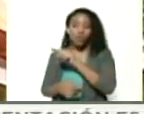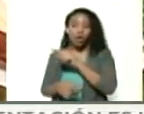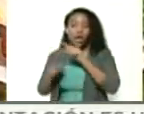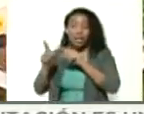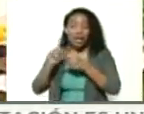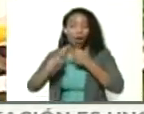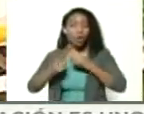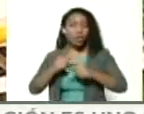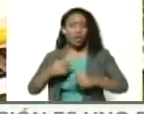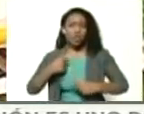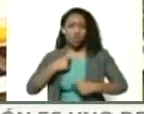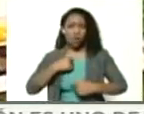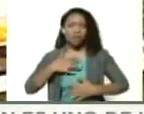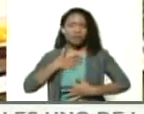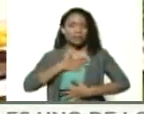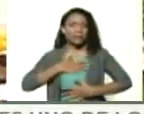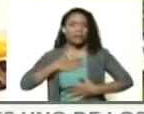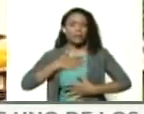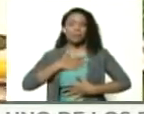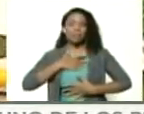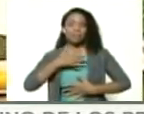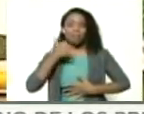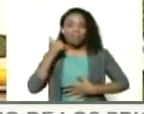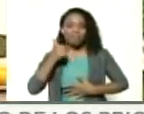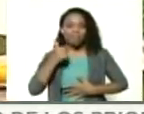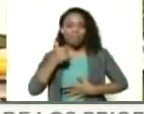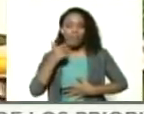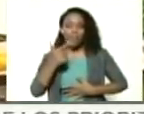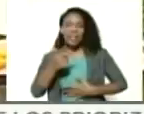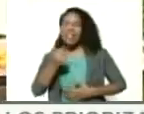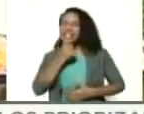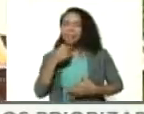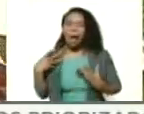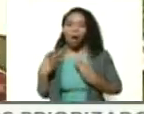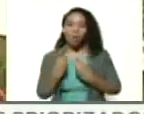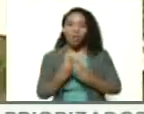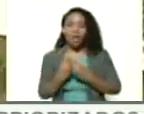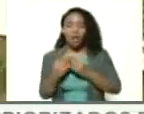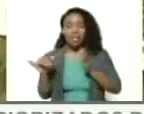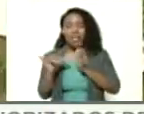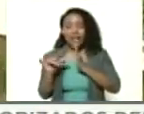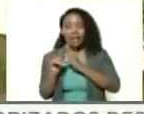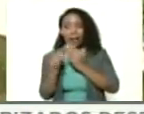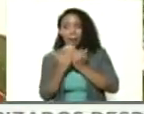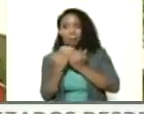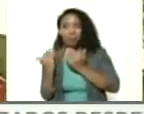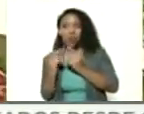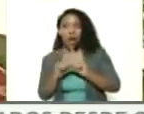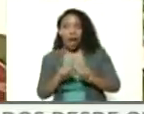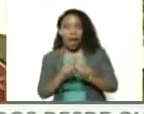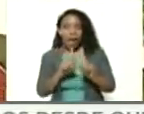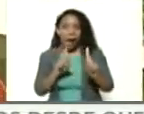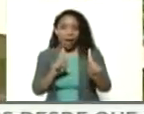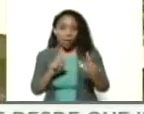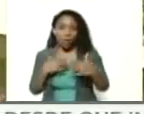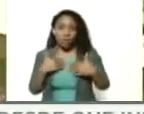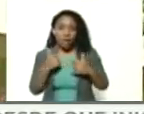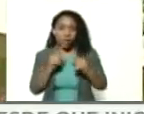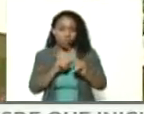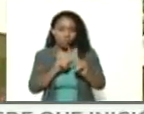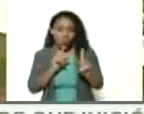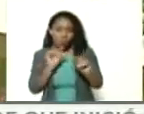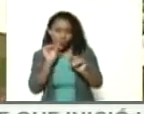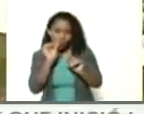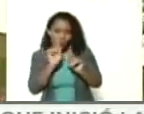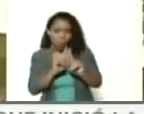más satisfactorias que he tenido, debo decirle, presidente, es que quien me acompaña aquí muy cerca, vamos a alejarnos un poquito por razones sanitarias, por